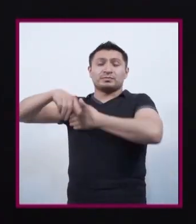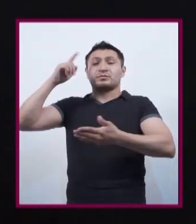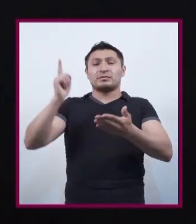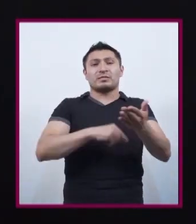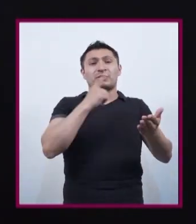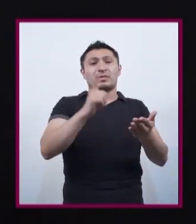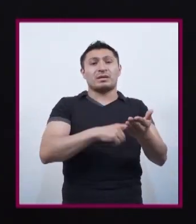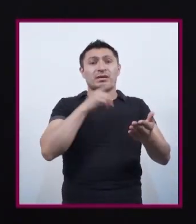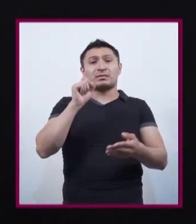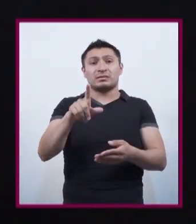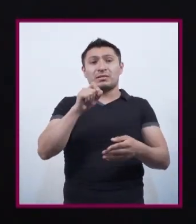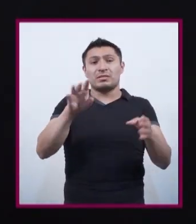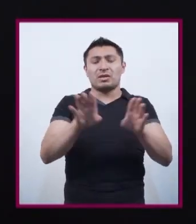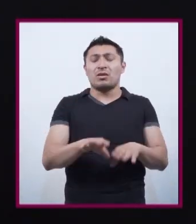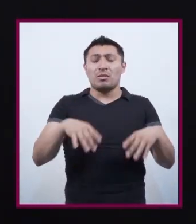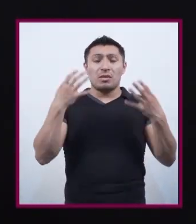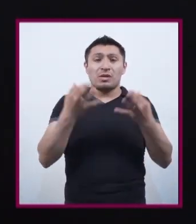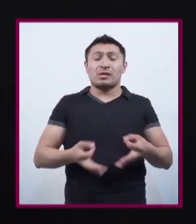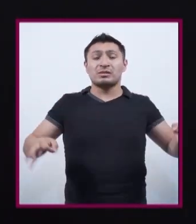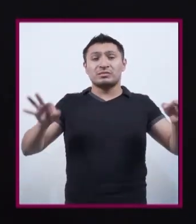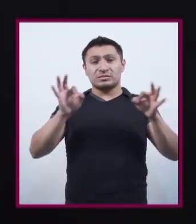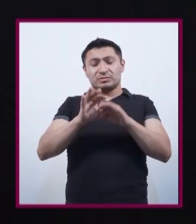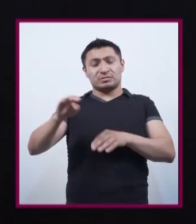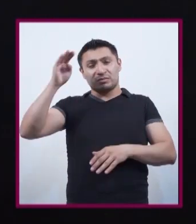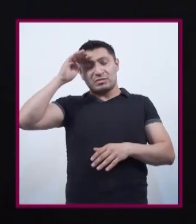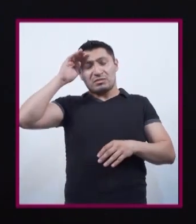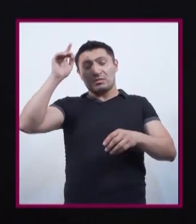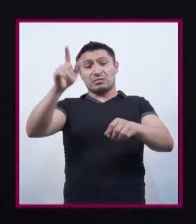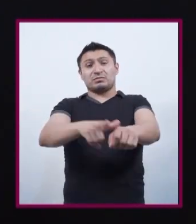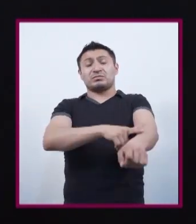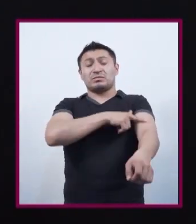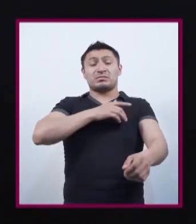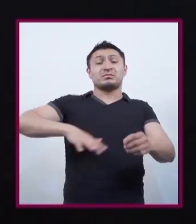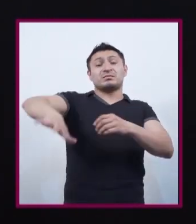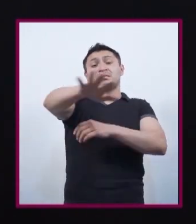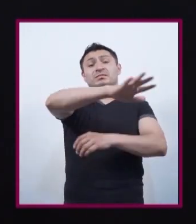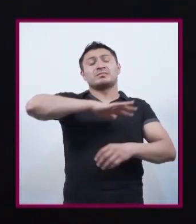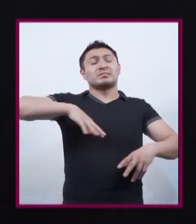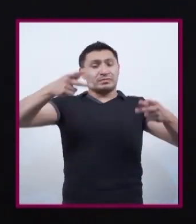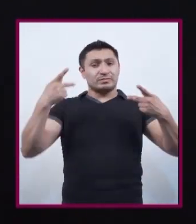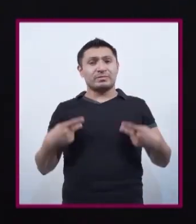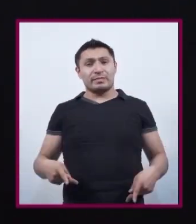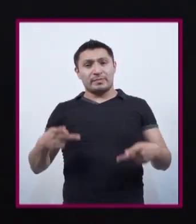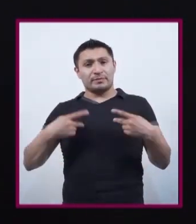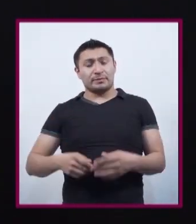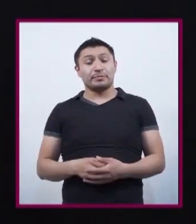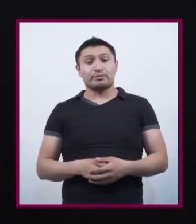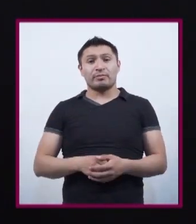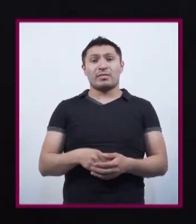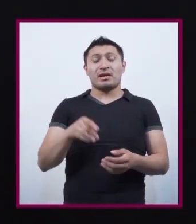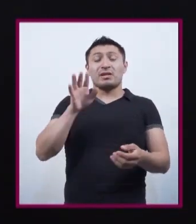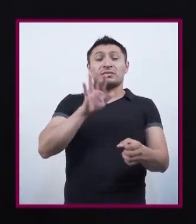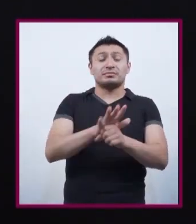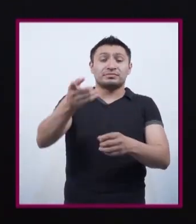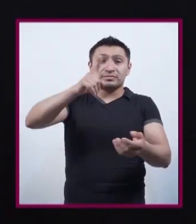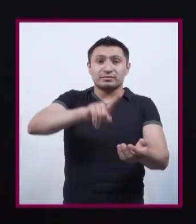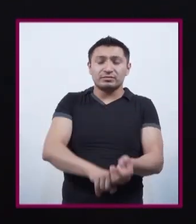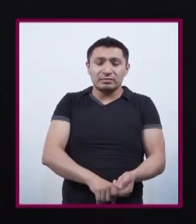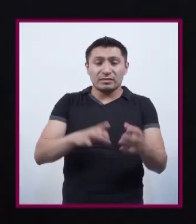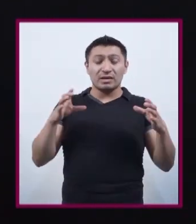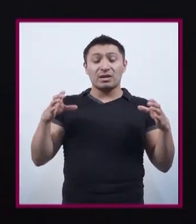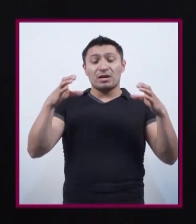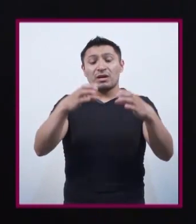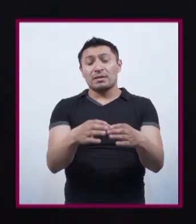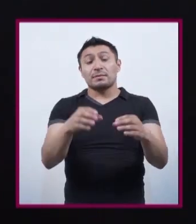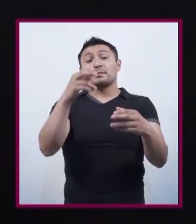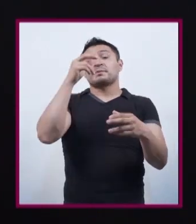páginas también han tenido el privilegio de poseer el pensamiento extenso y heterogéneo de la humanidad, desde el que está presente en una pequeña